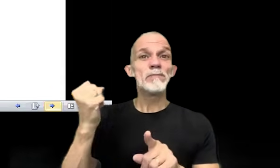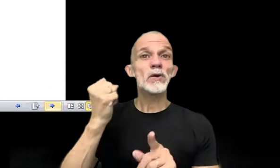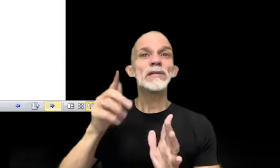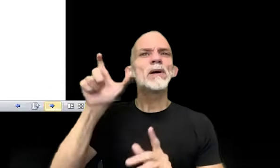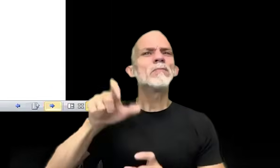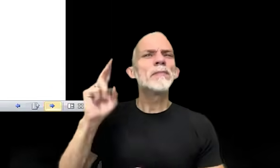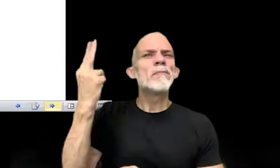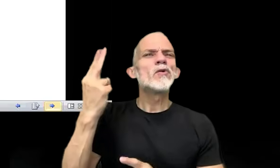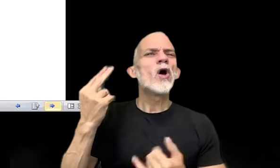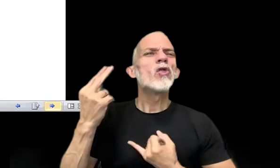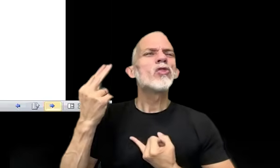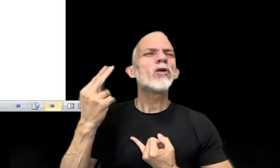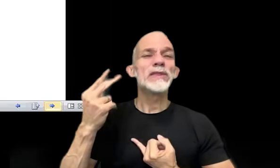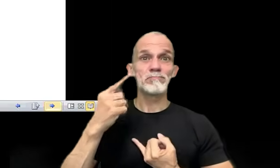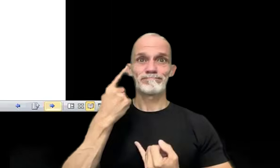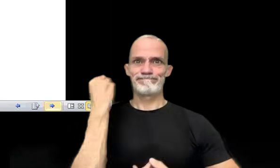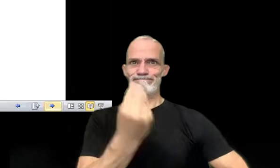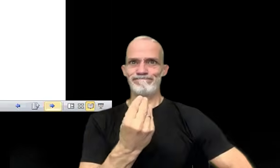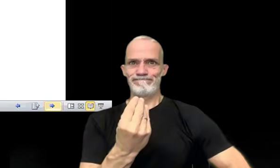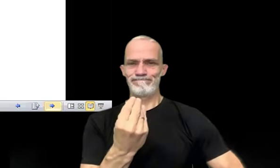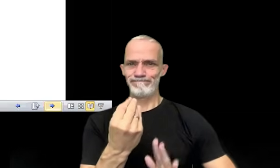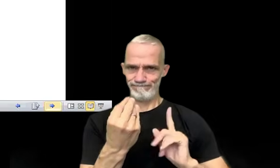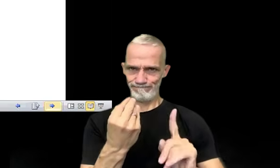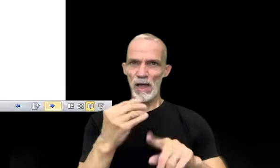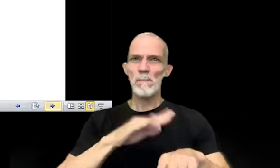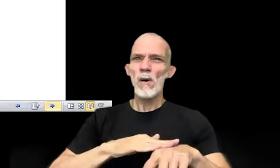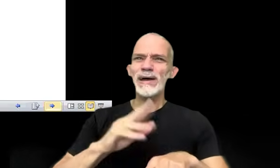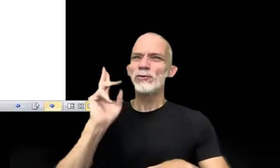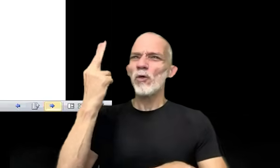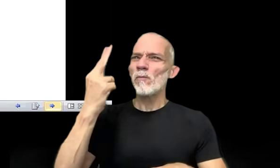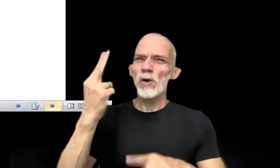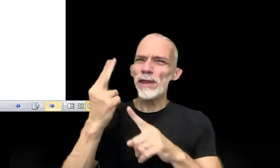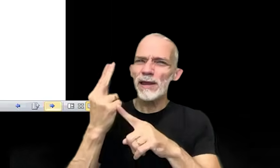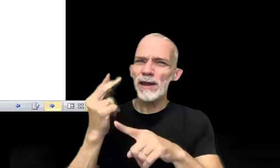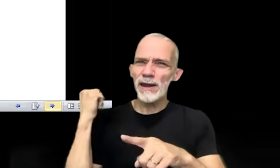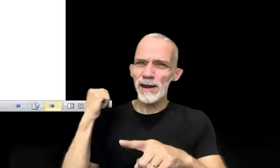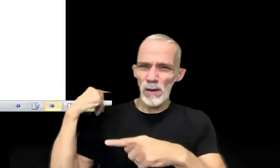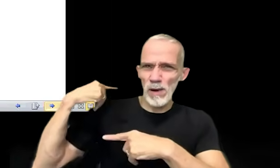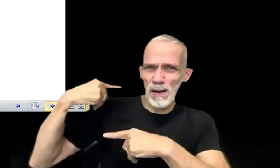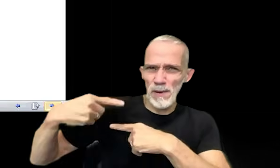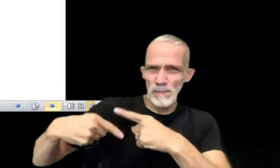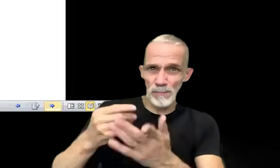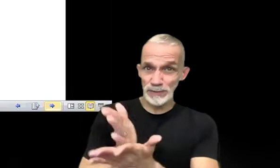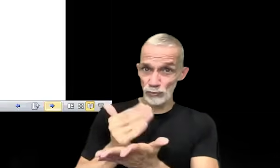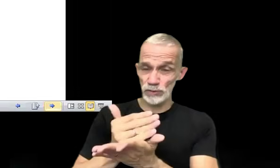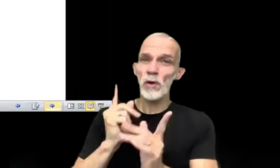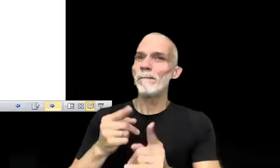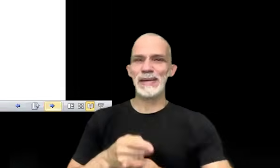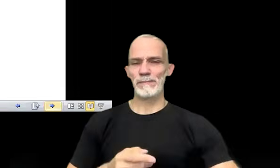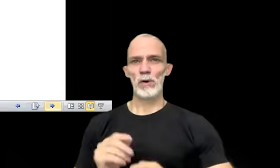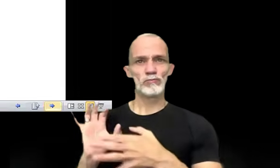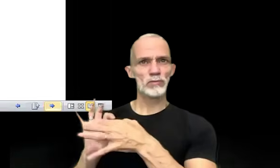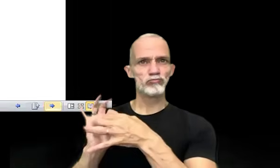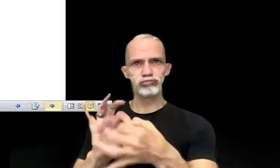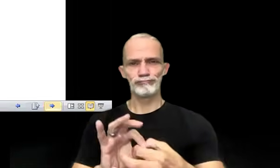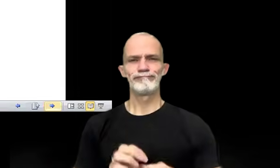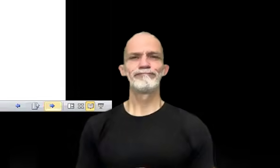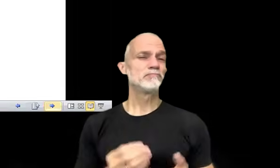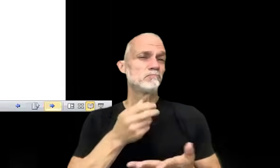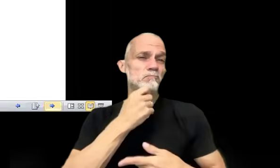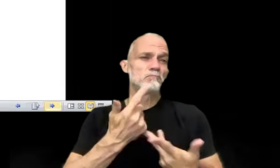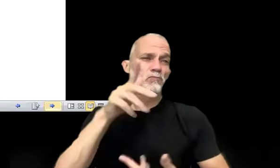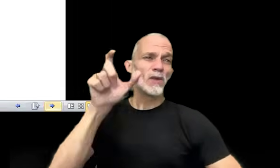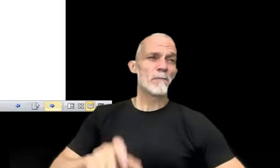a importar es la residencia fiscal y al momento de su fallecimiento. ¿Qué sucede